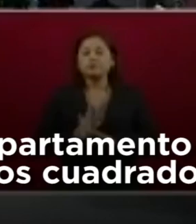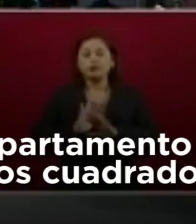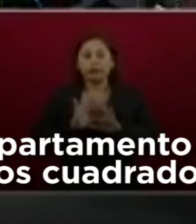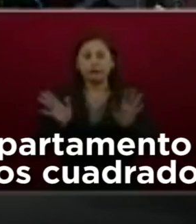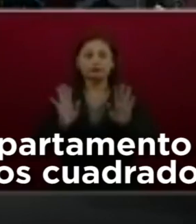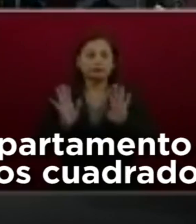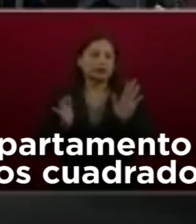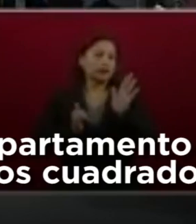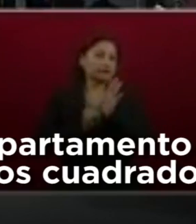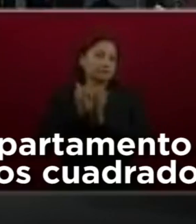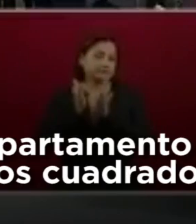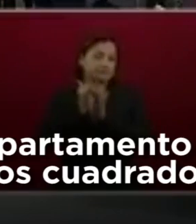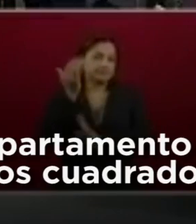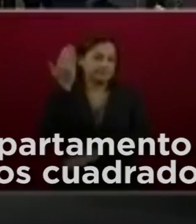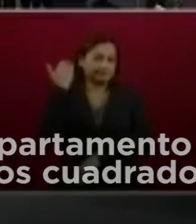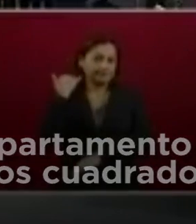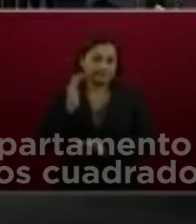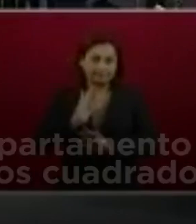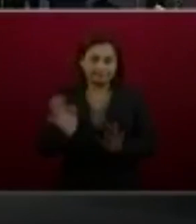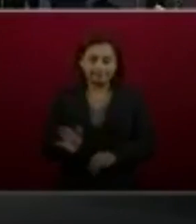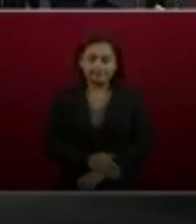construido.